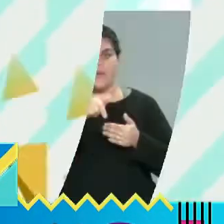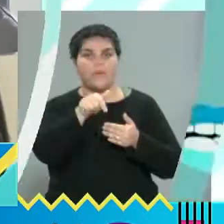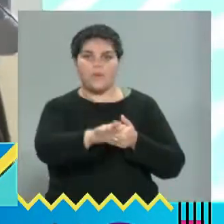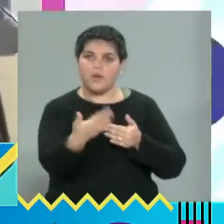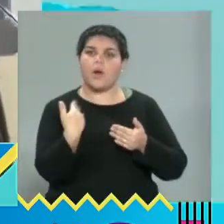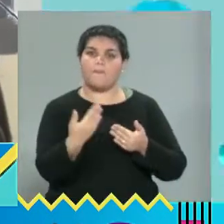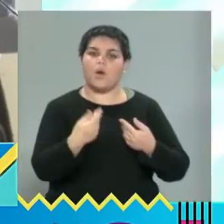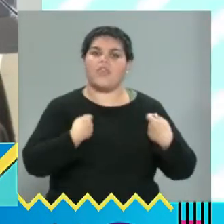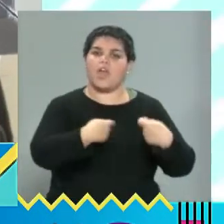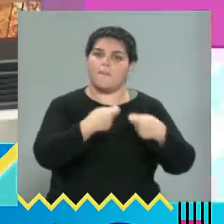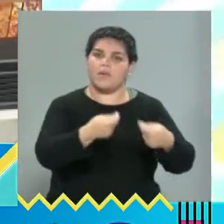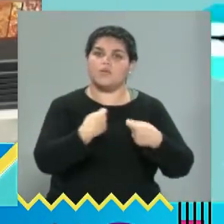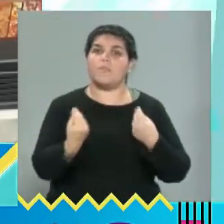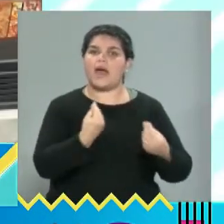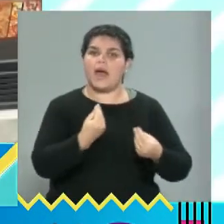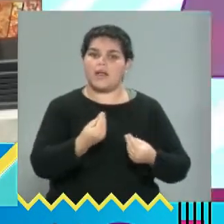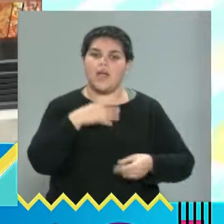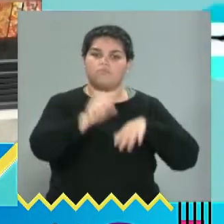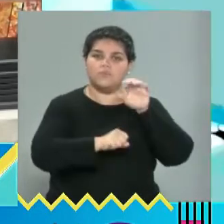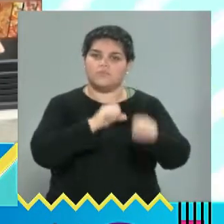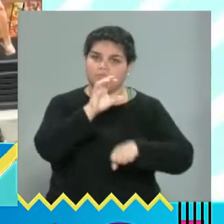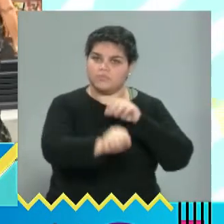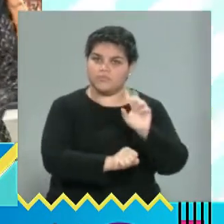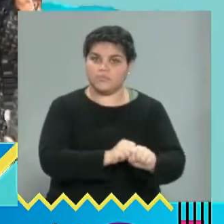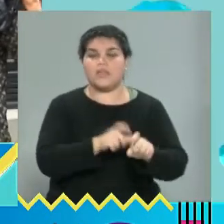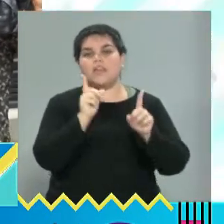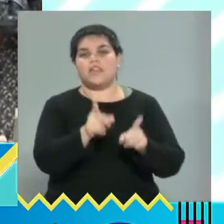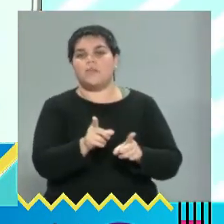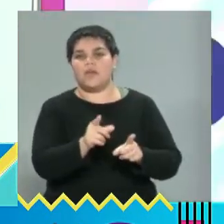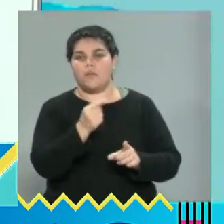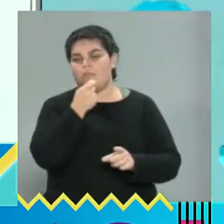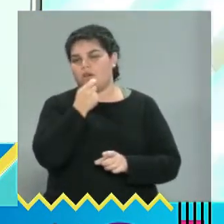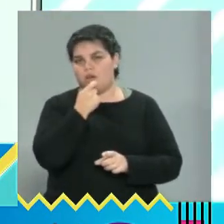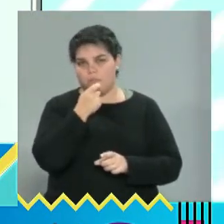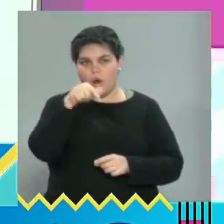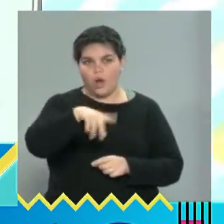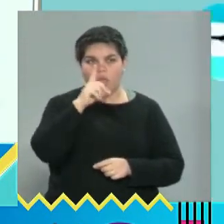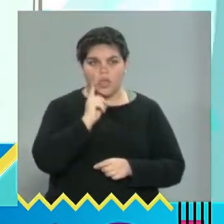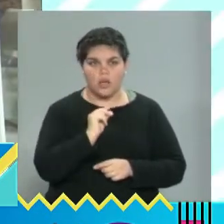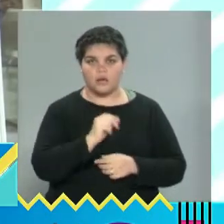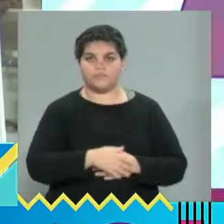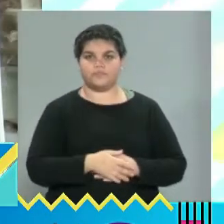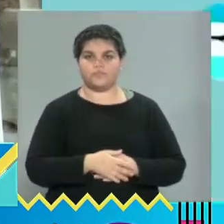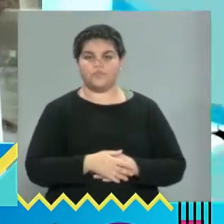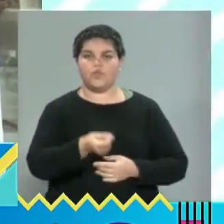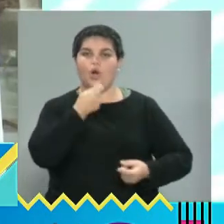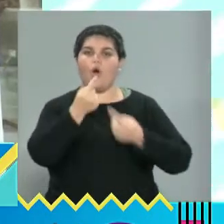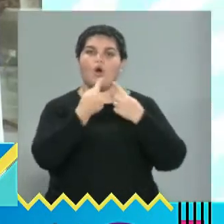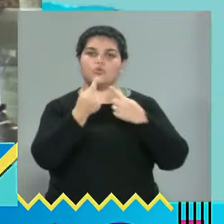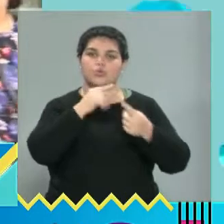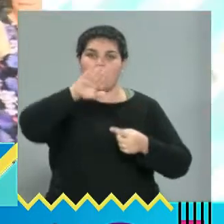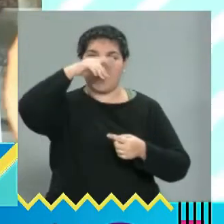inversión para ganar terreno. De hecho, hoy salía, por ejemplo, que ya hay consultores internacionales que